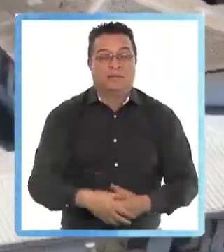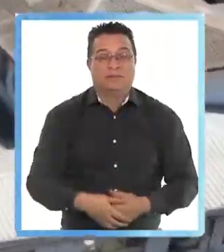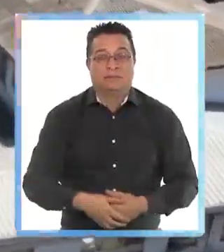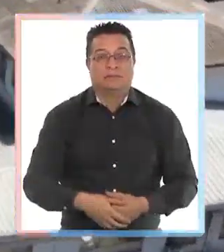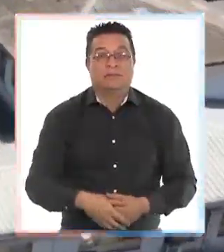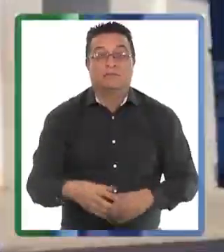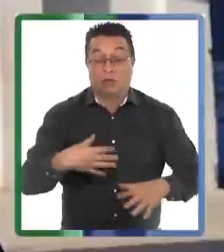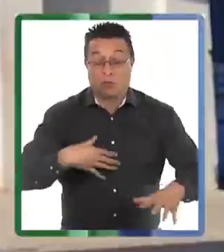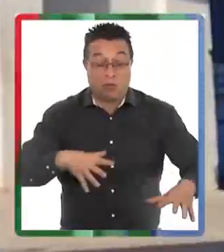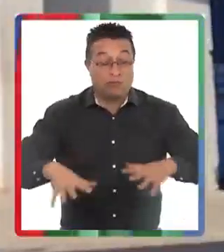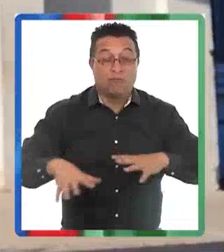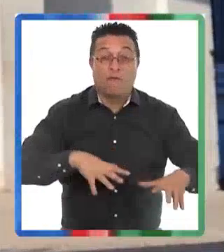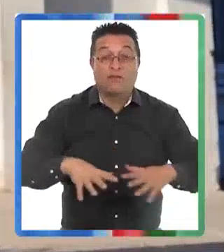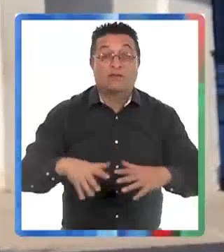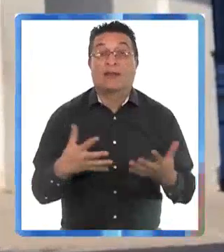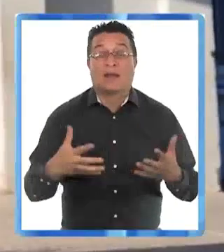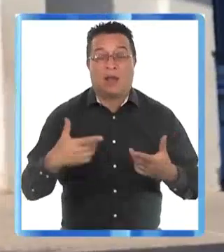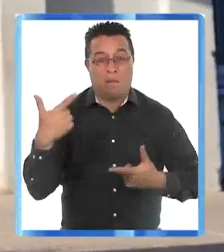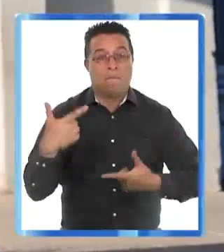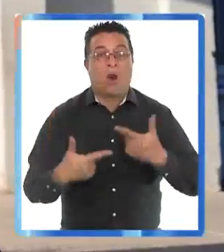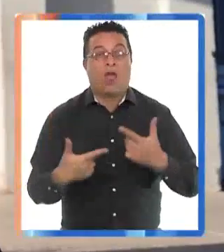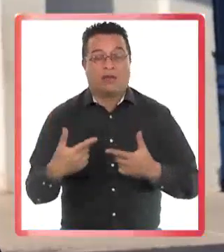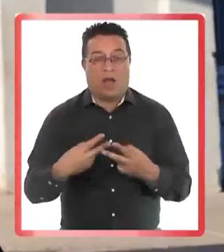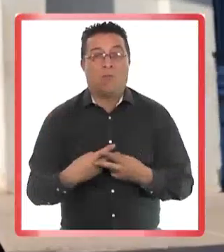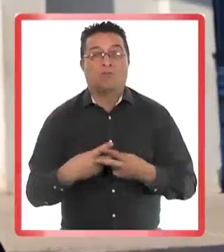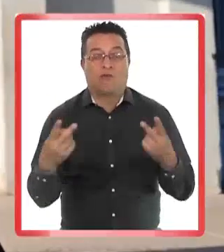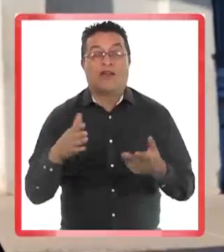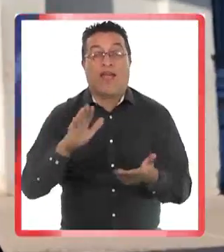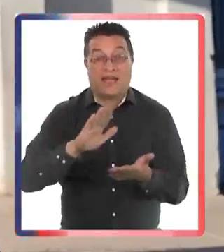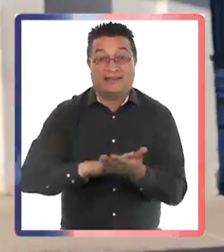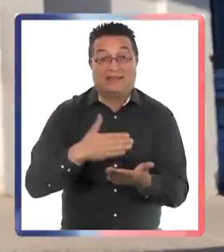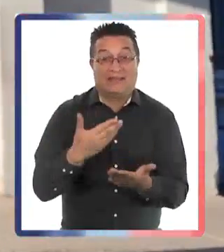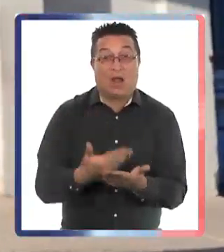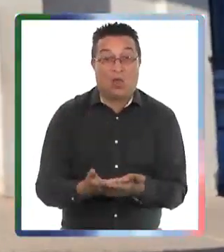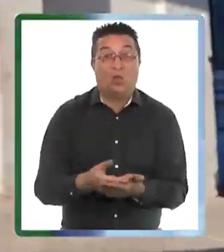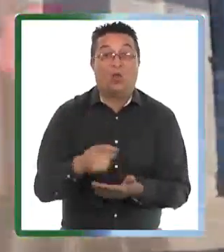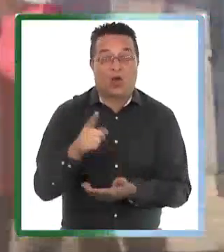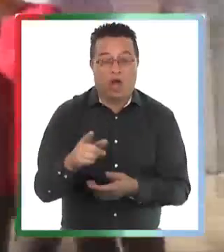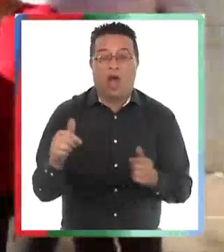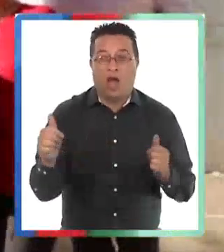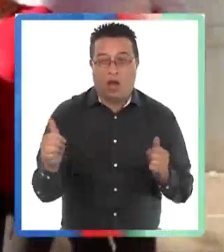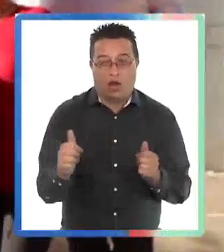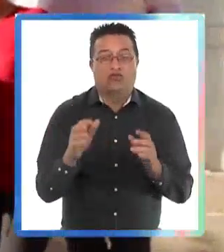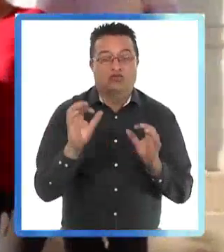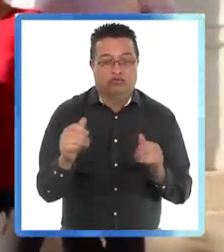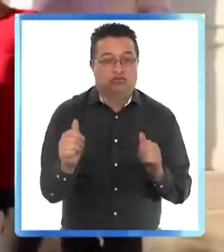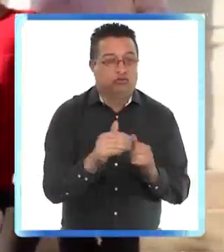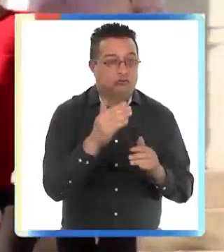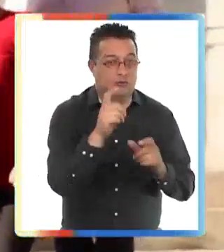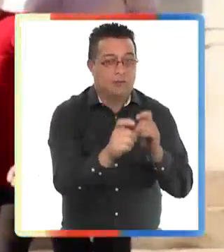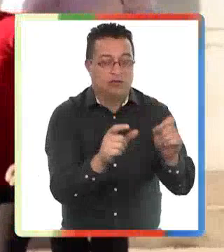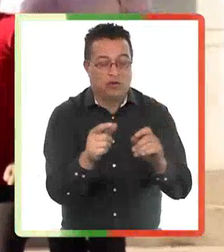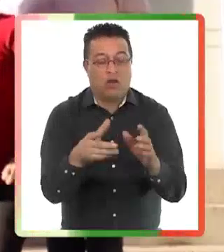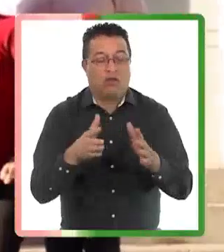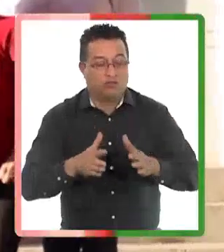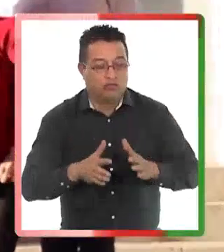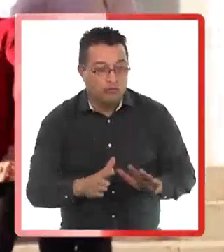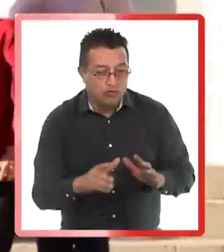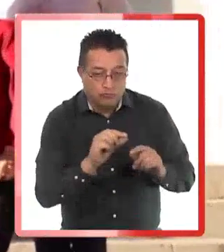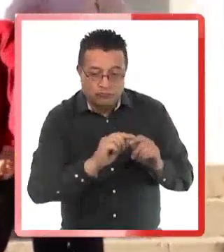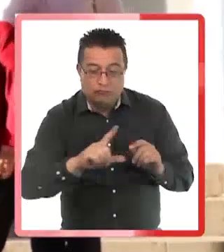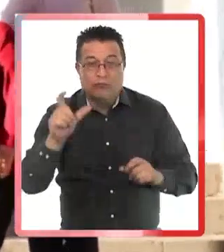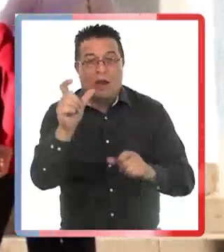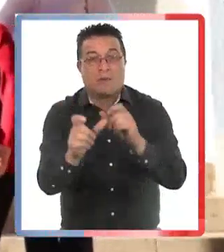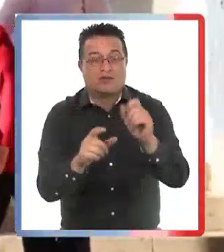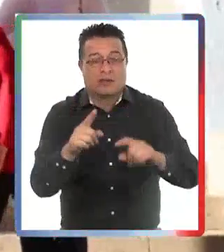mayores. Eso es lo que nos moviliza, que las políticas públicas en salud están cerca de la gente y también